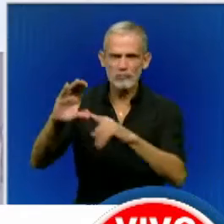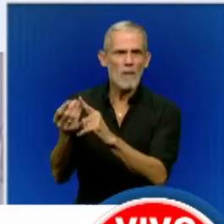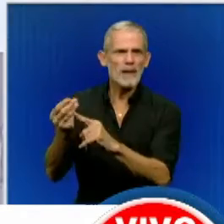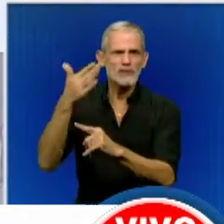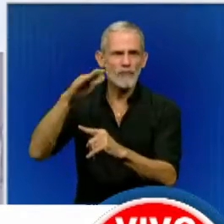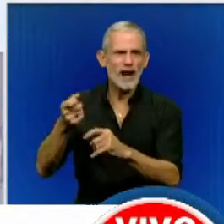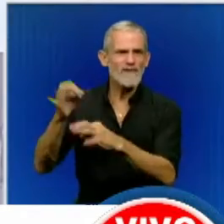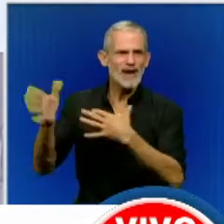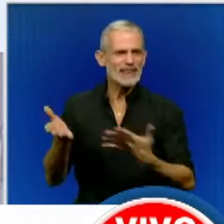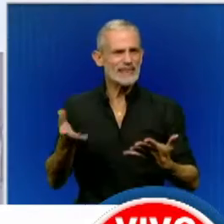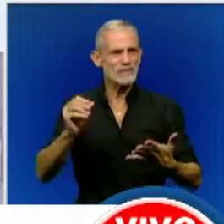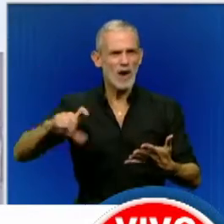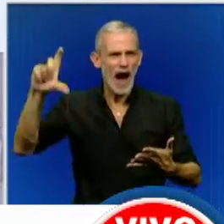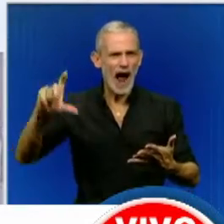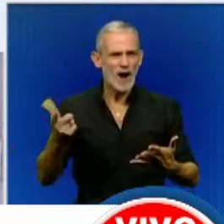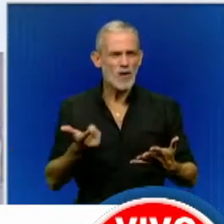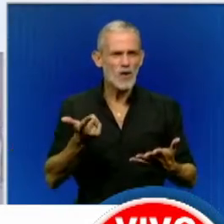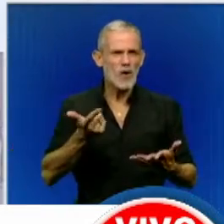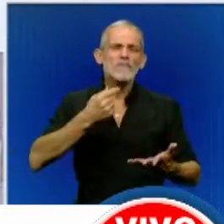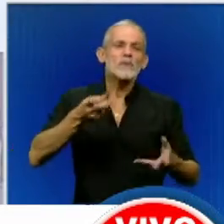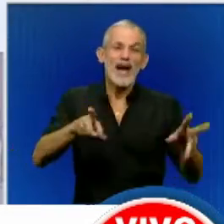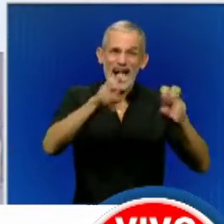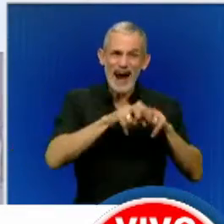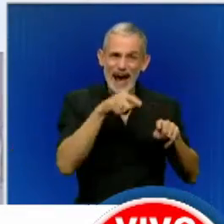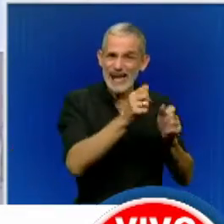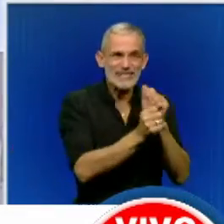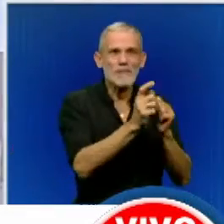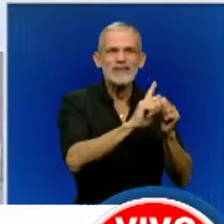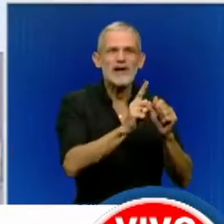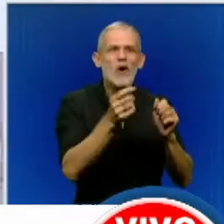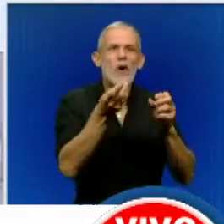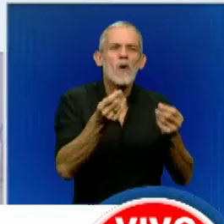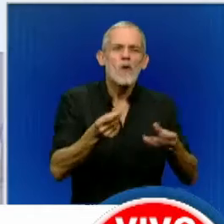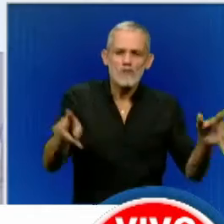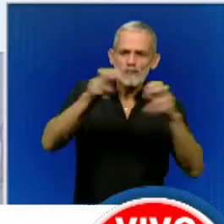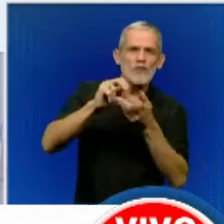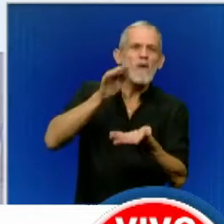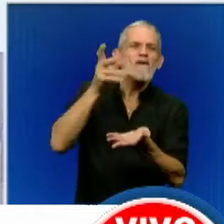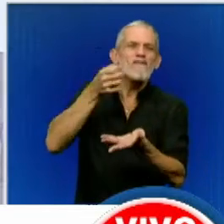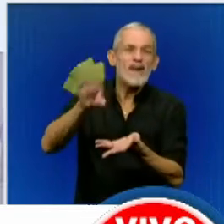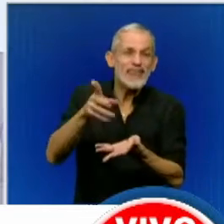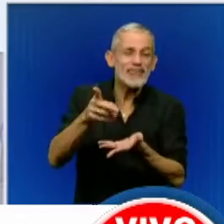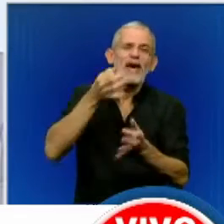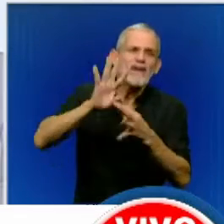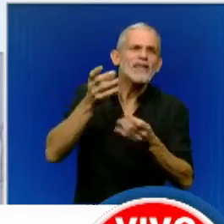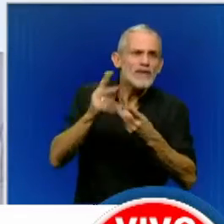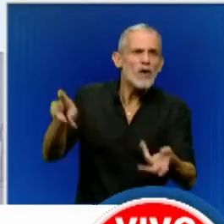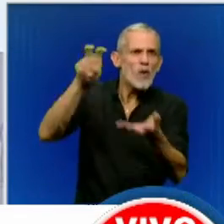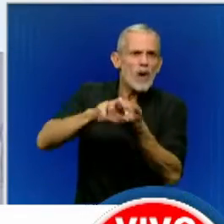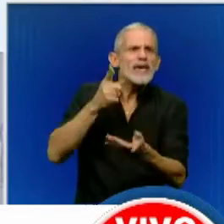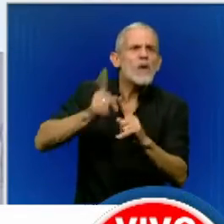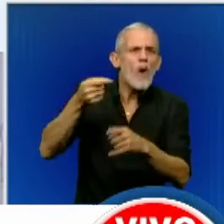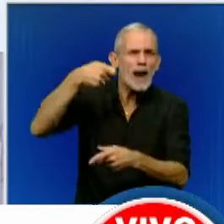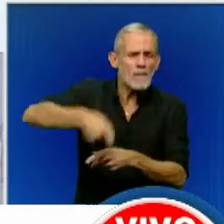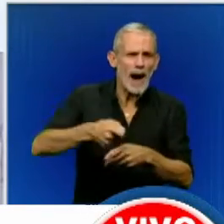grava el monto de la venta, no la ganancia de la empresa. Eso quiere decir que un emprendedor puede estar fundiéndose y, sin embargo, pagar ingresos brutos